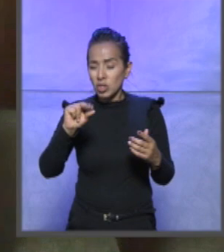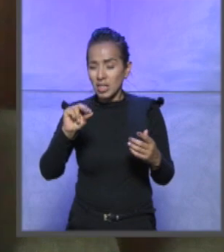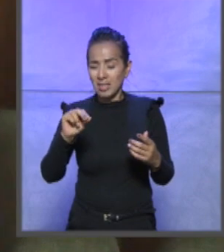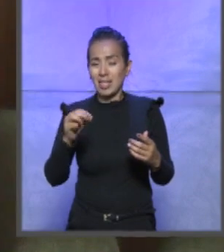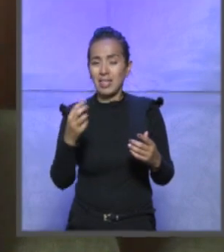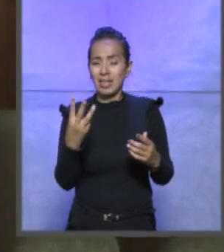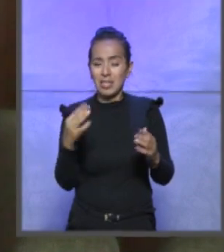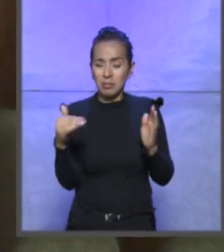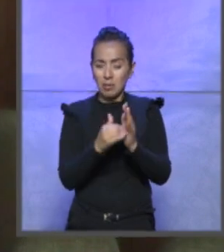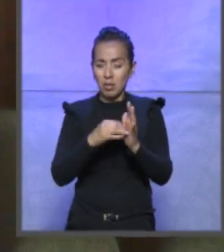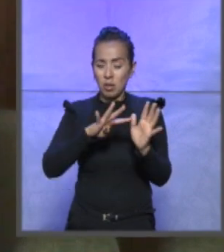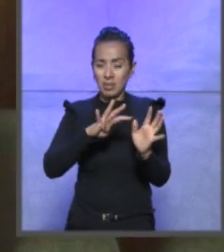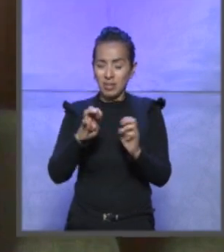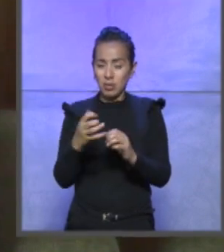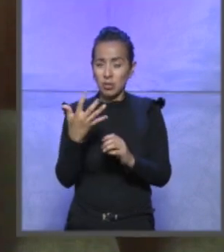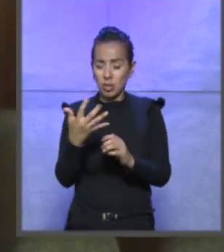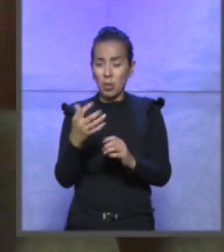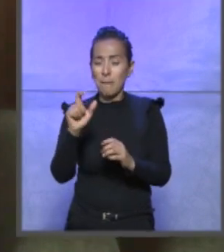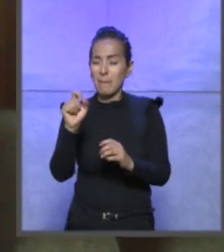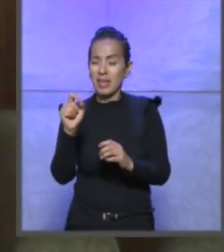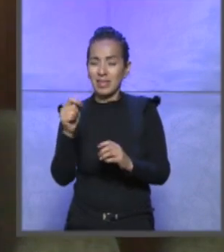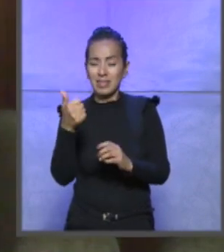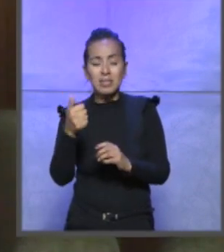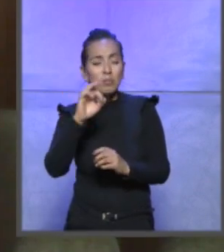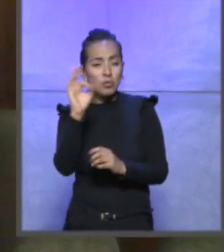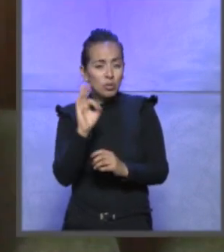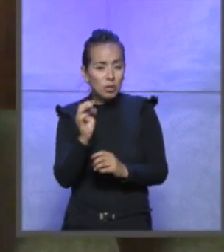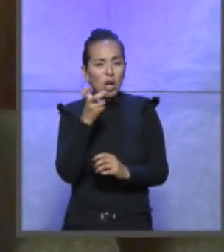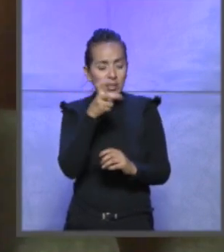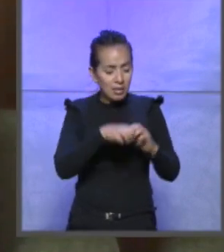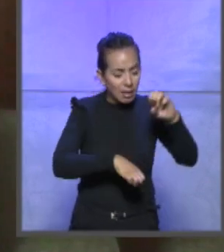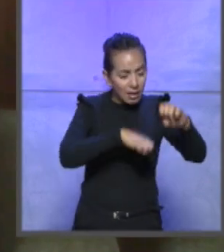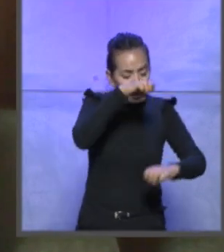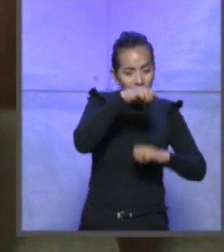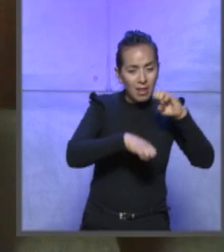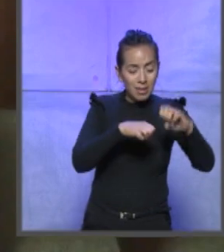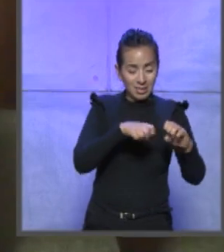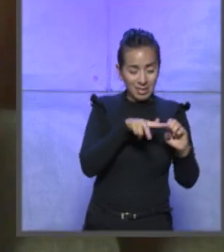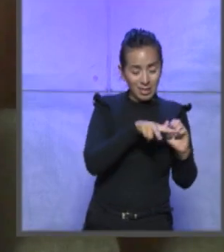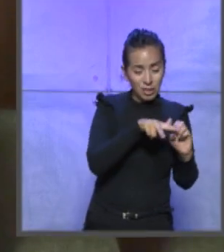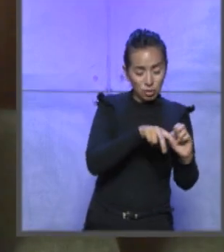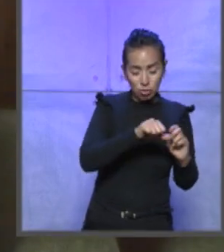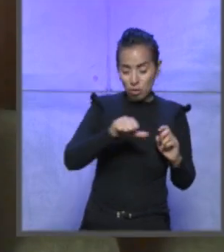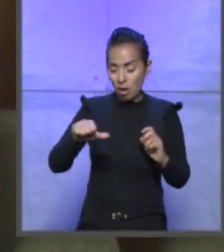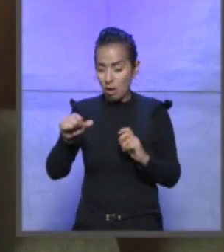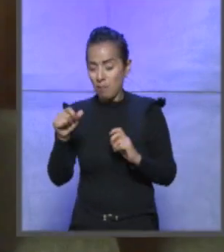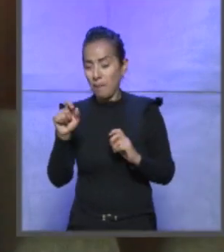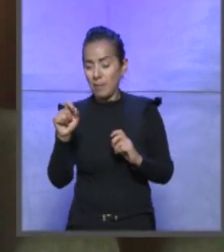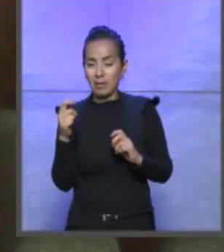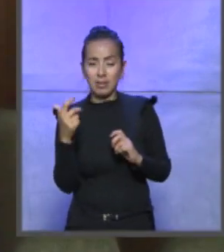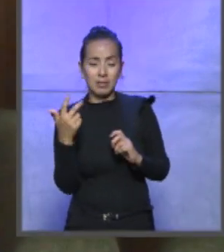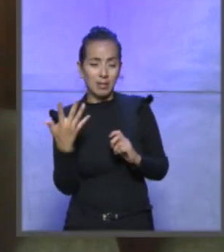483.905, 26%, son jóvenes que van de los 18 a los 29 años. Lo que comentaba hace un rato el doctor